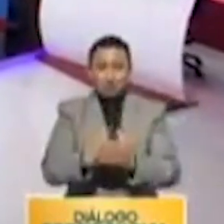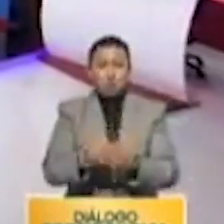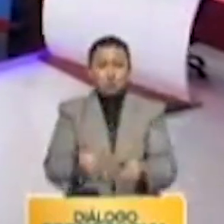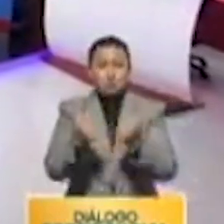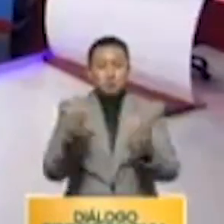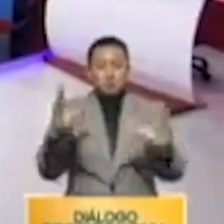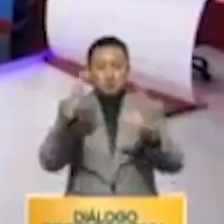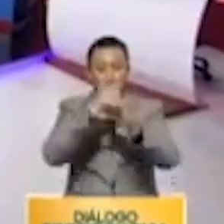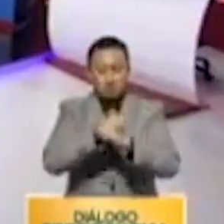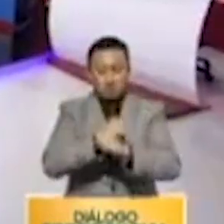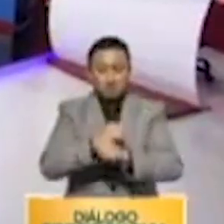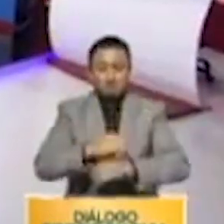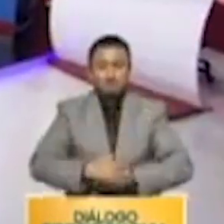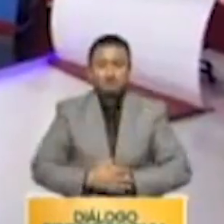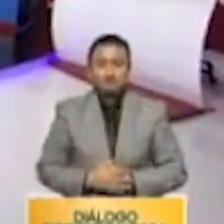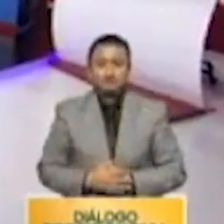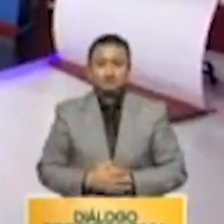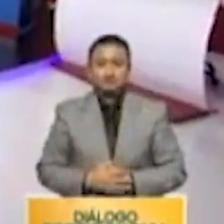pero muy buenas